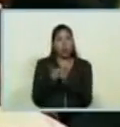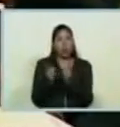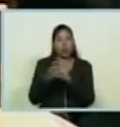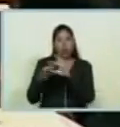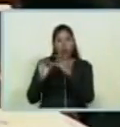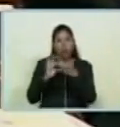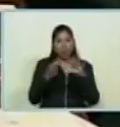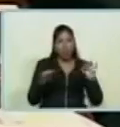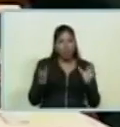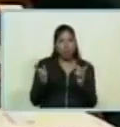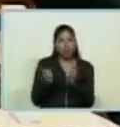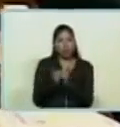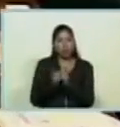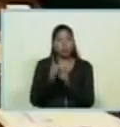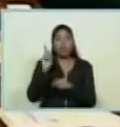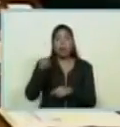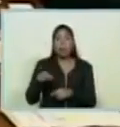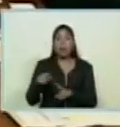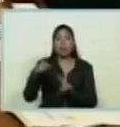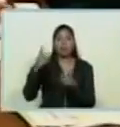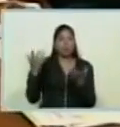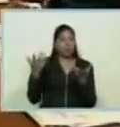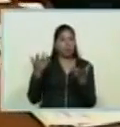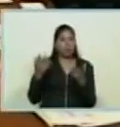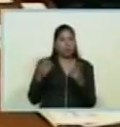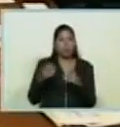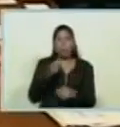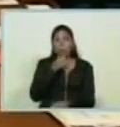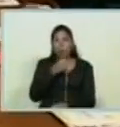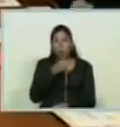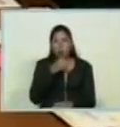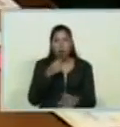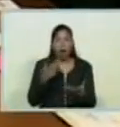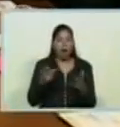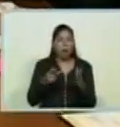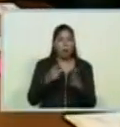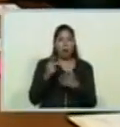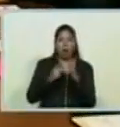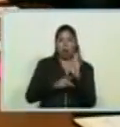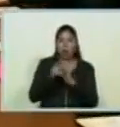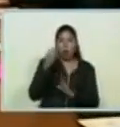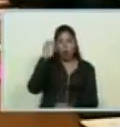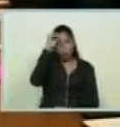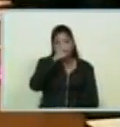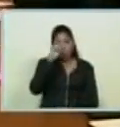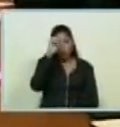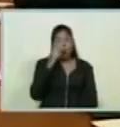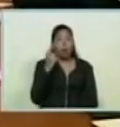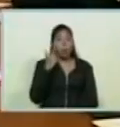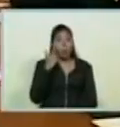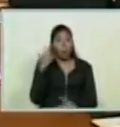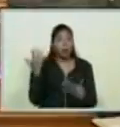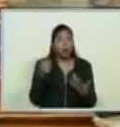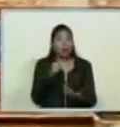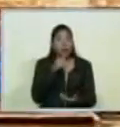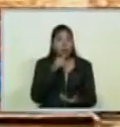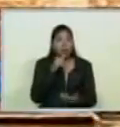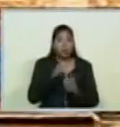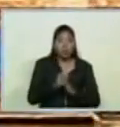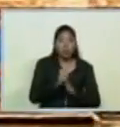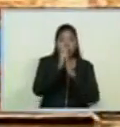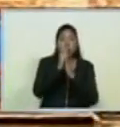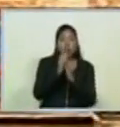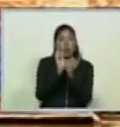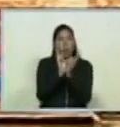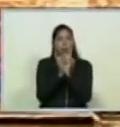través de nuestros programas de opinión, a través de mil formas, vean a la Venezuela de verdad, que es protagonista de los grandes